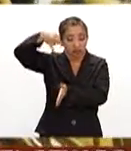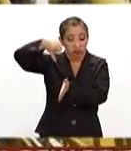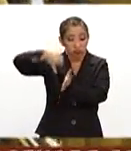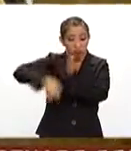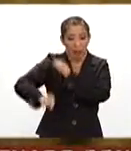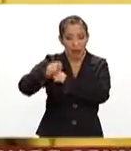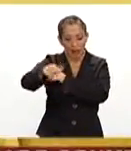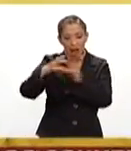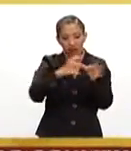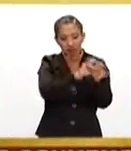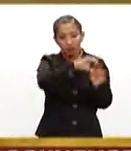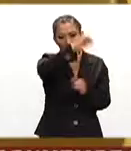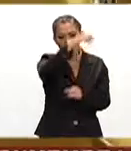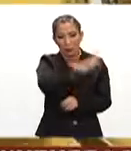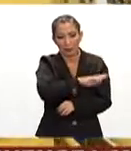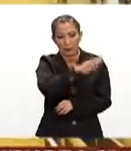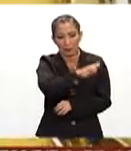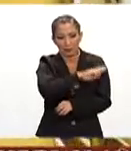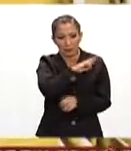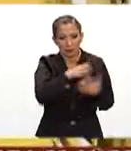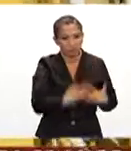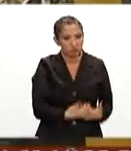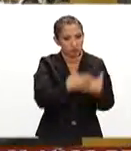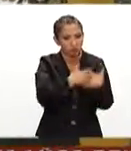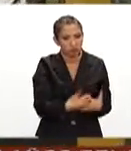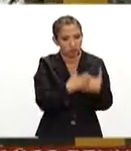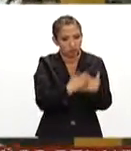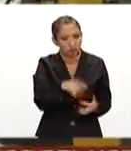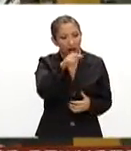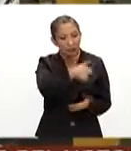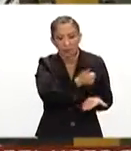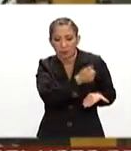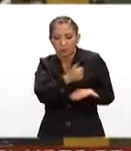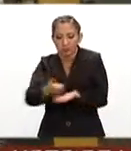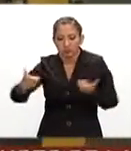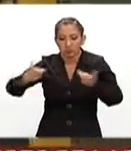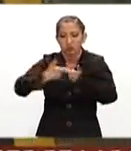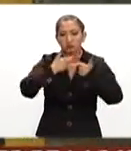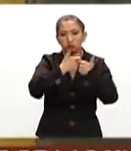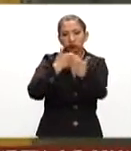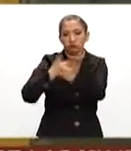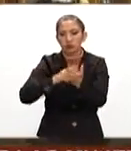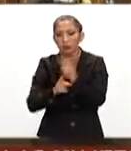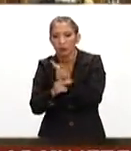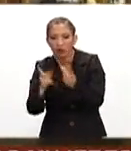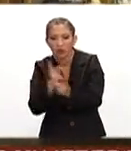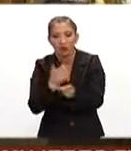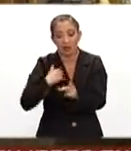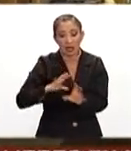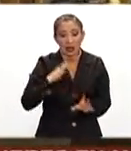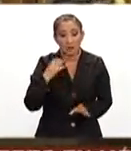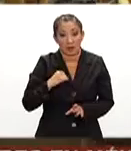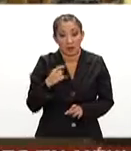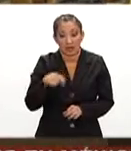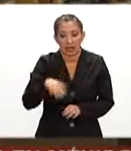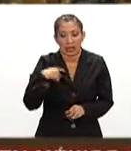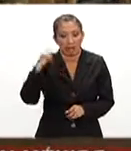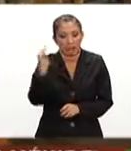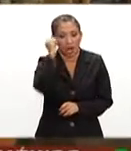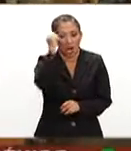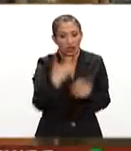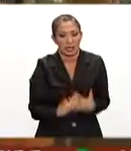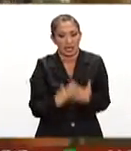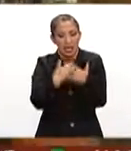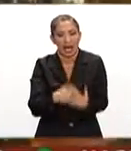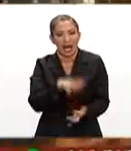ello se va a asociar con otra empresa que complete sus capacidades de inversión, ejecución y producción, además de aprovechar las ventajas tecnológicas